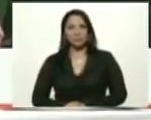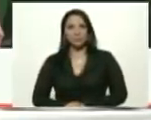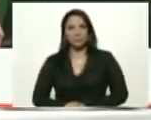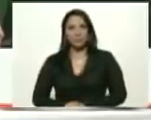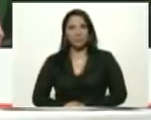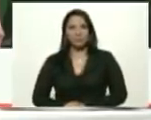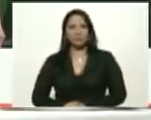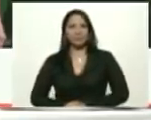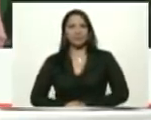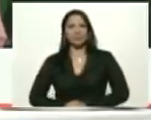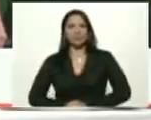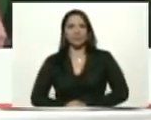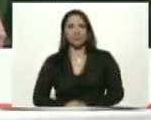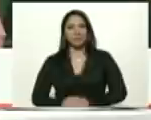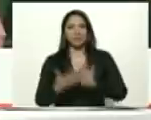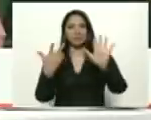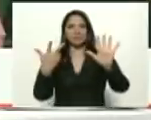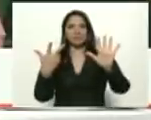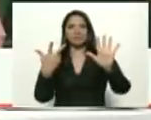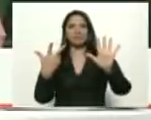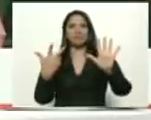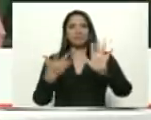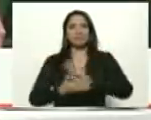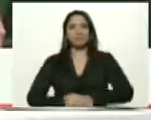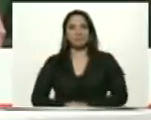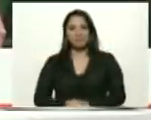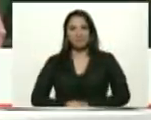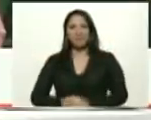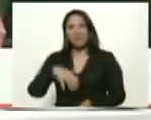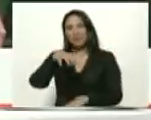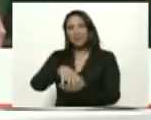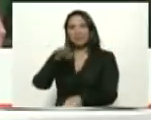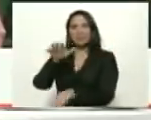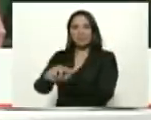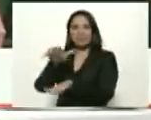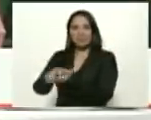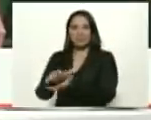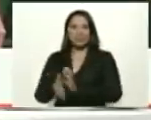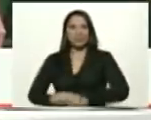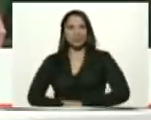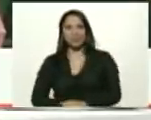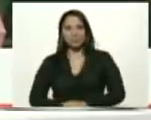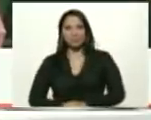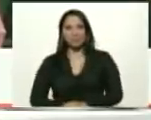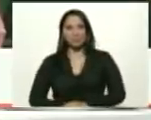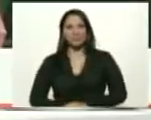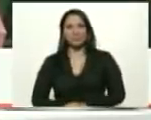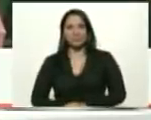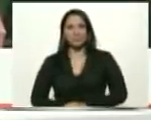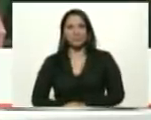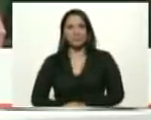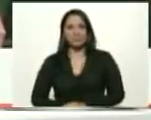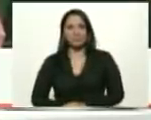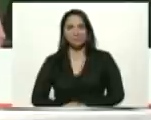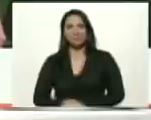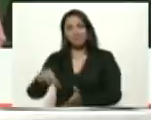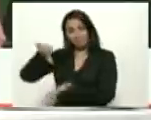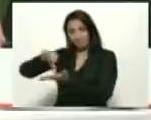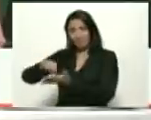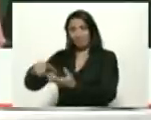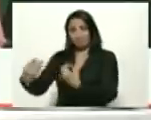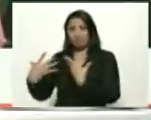8 casos de el estado Nueva Esparta, de este foco que